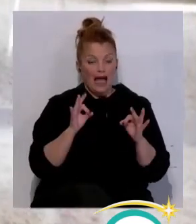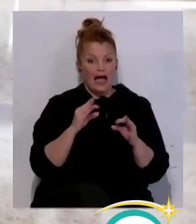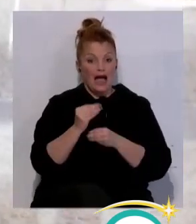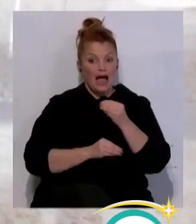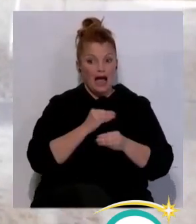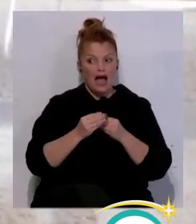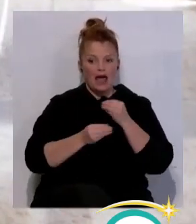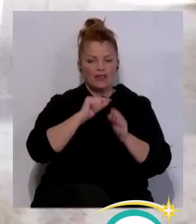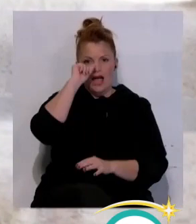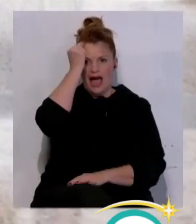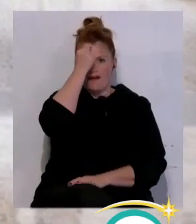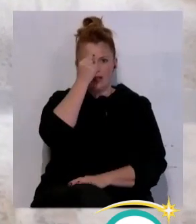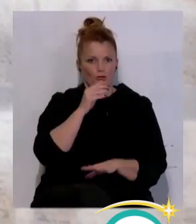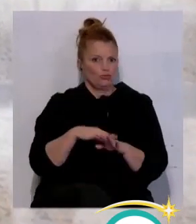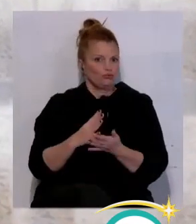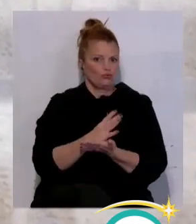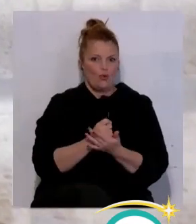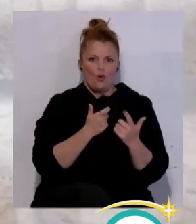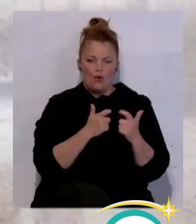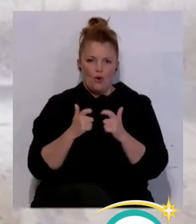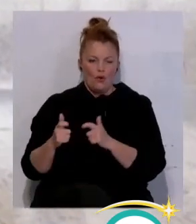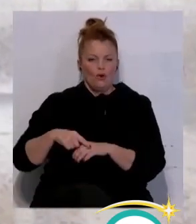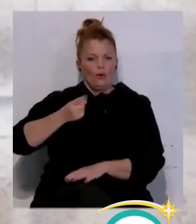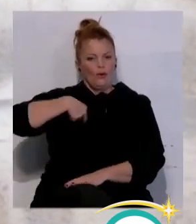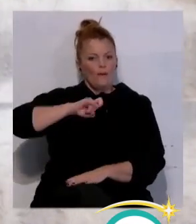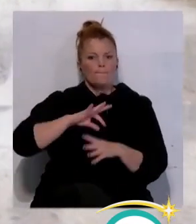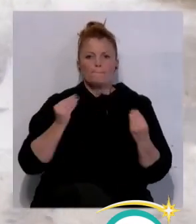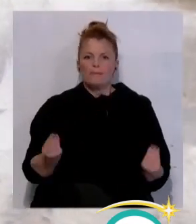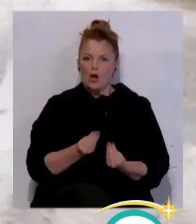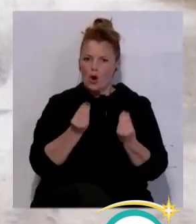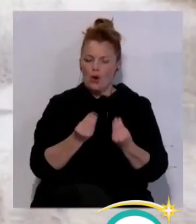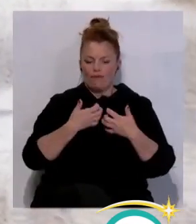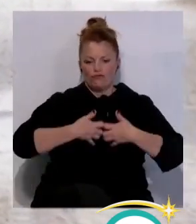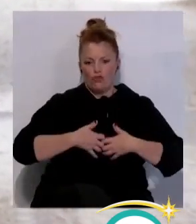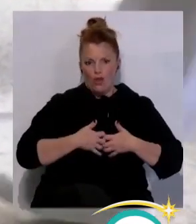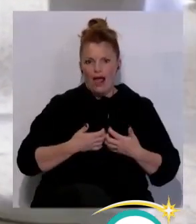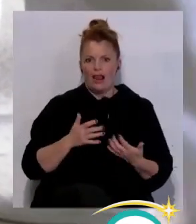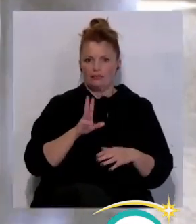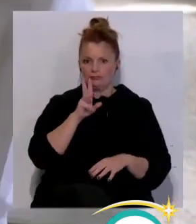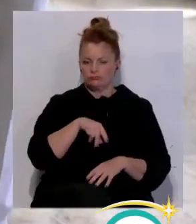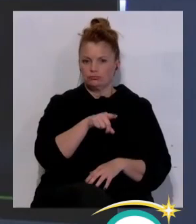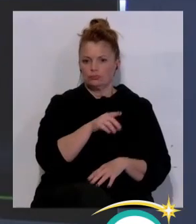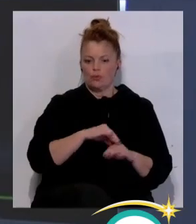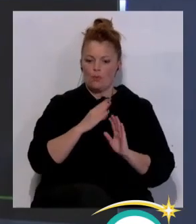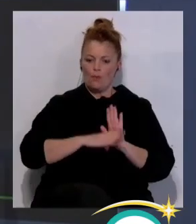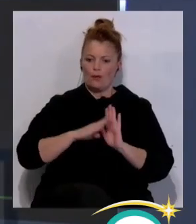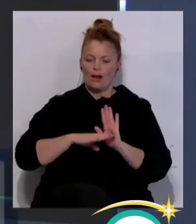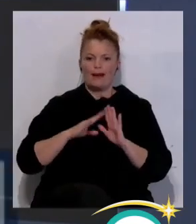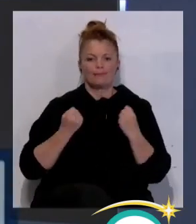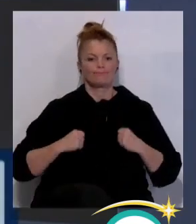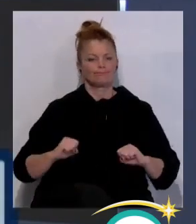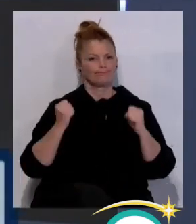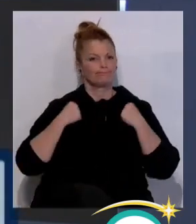ser hábil en todos los aspectos, ¿no? Nosotros es una mejora funcional, es decir, que eso fundamentalmente es un programa de entrenamiento